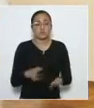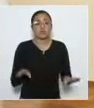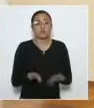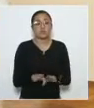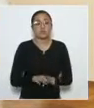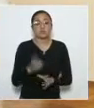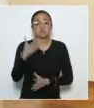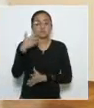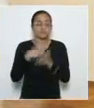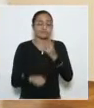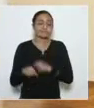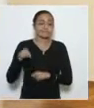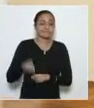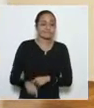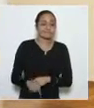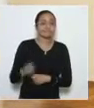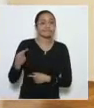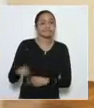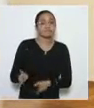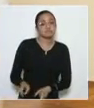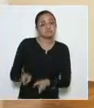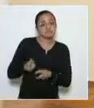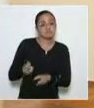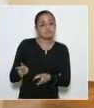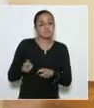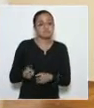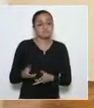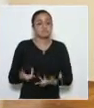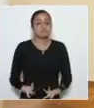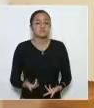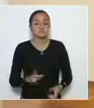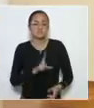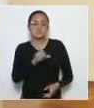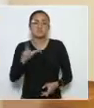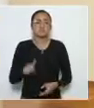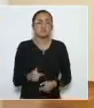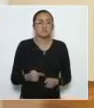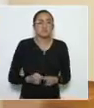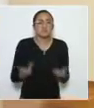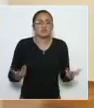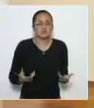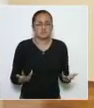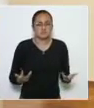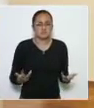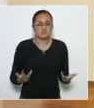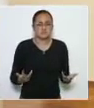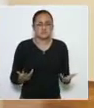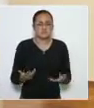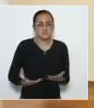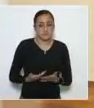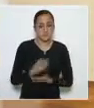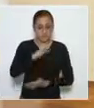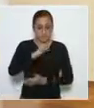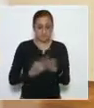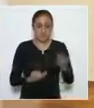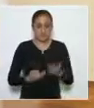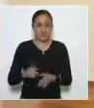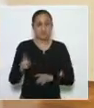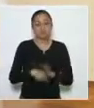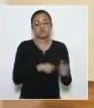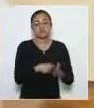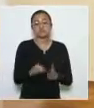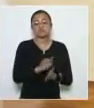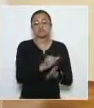desfalco fiscal. ¿Qué hacen inmediatamente después de expedir la factura? Cancelan la